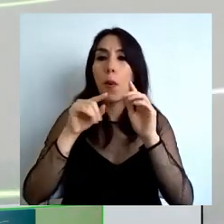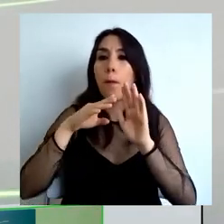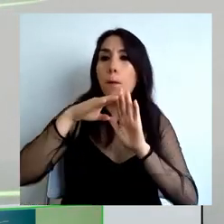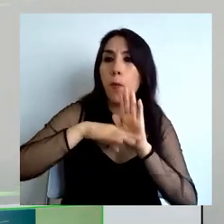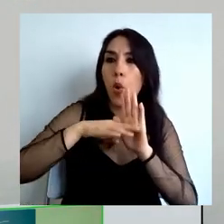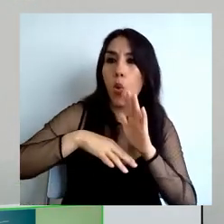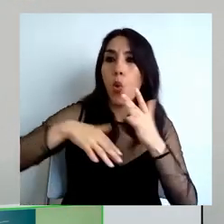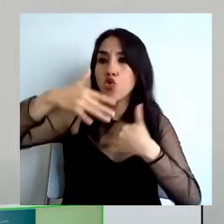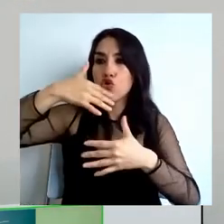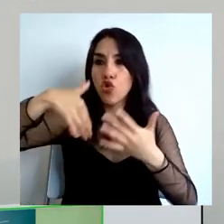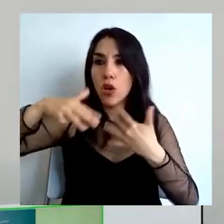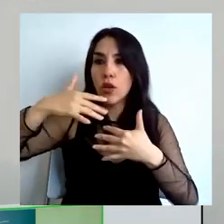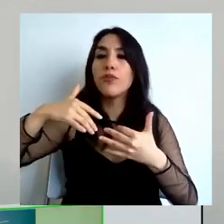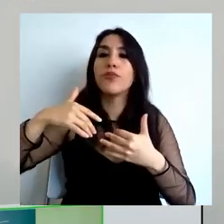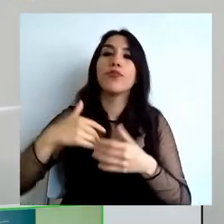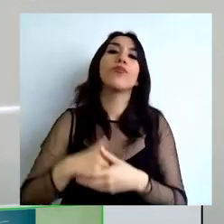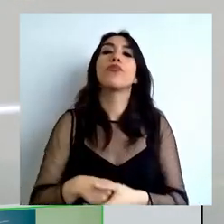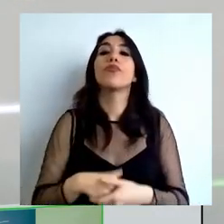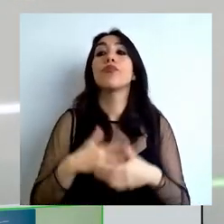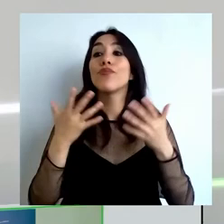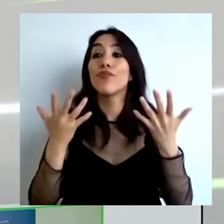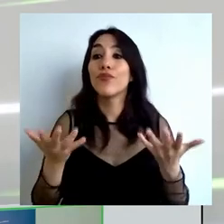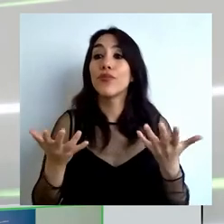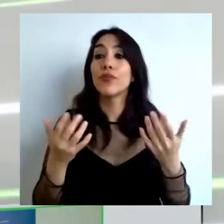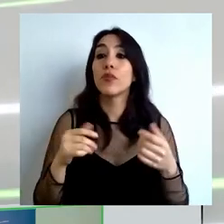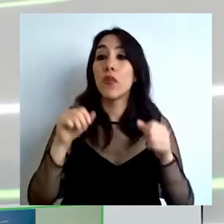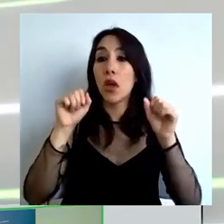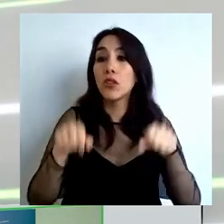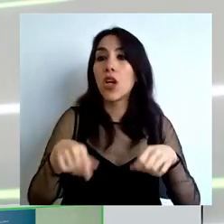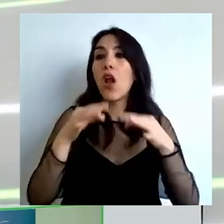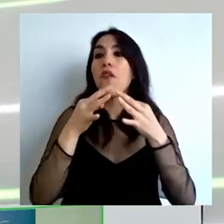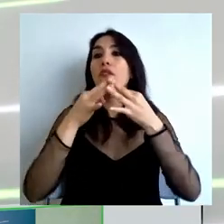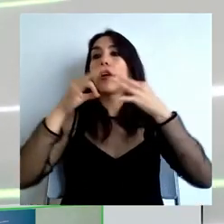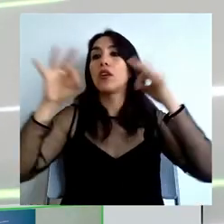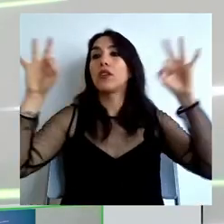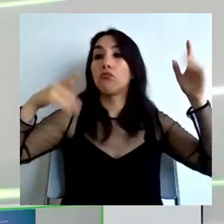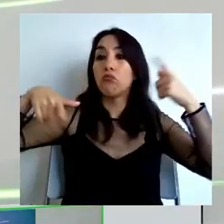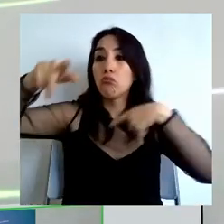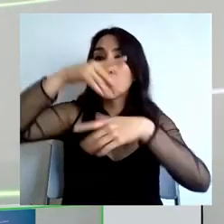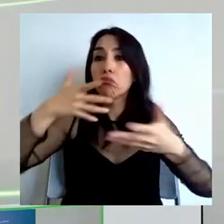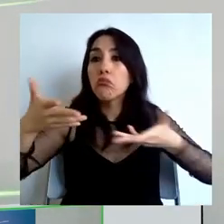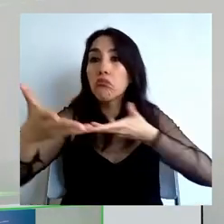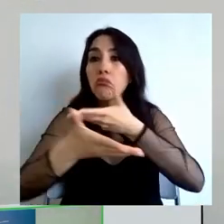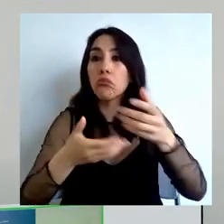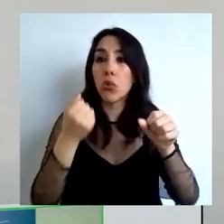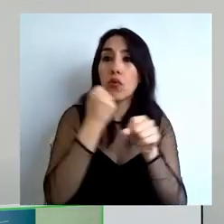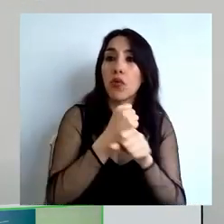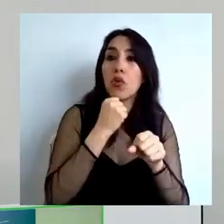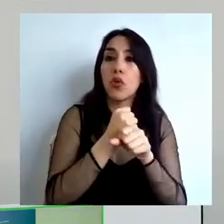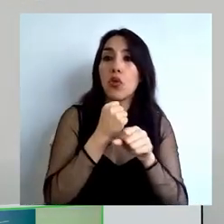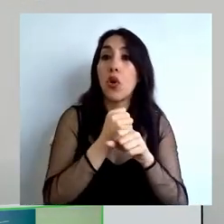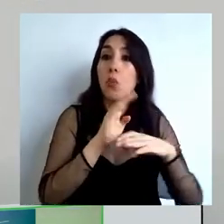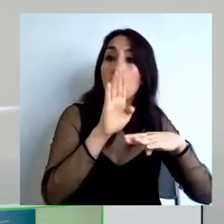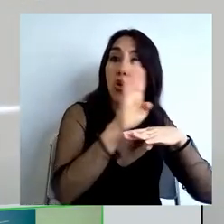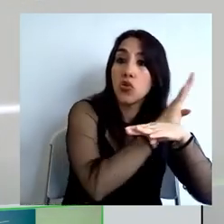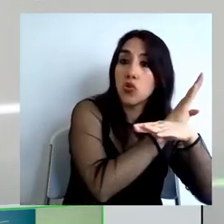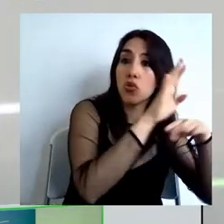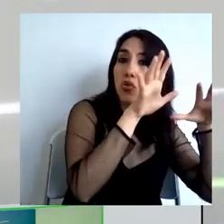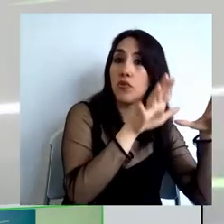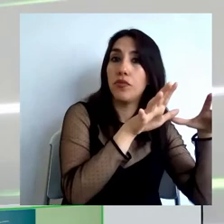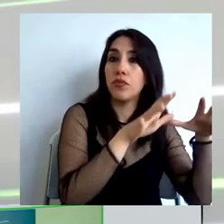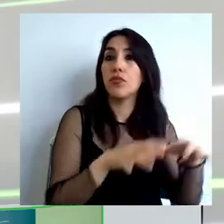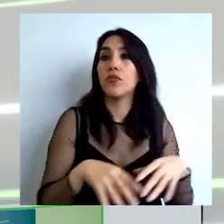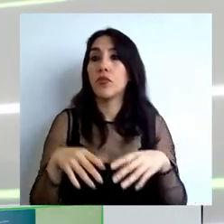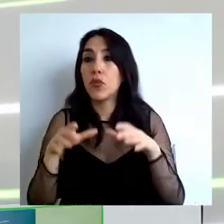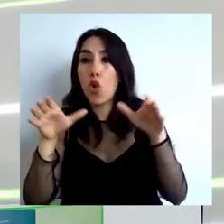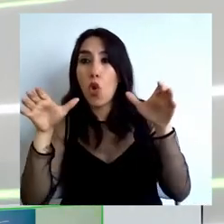de asociación, para los trabajadores y también para las organizaciones, para las empresas a través de las organizaciones gremiales. Ahora